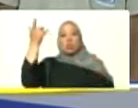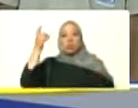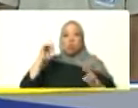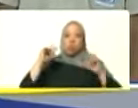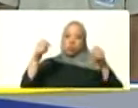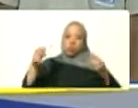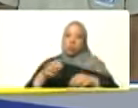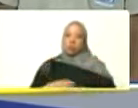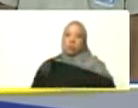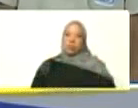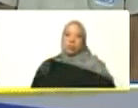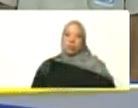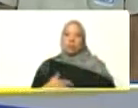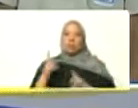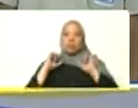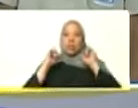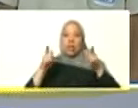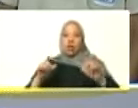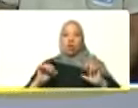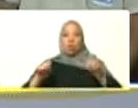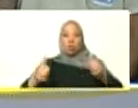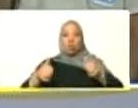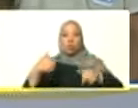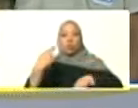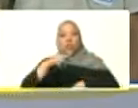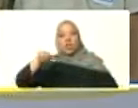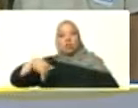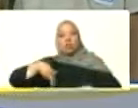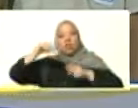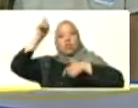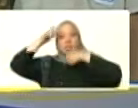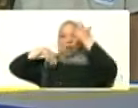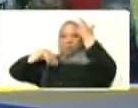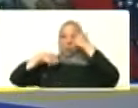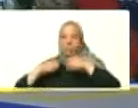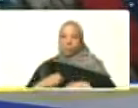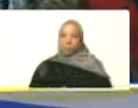originales del camino original de nuestro comandante Hugo Chávez.